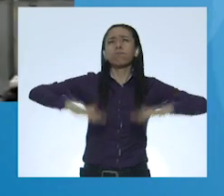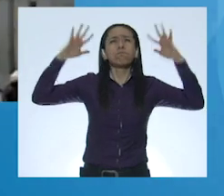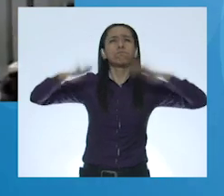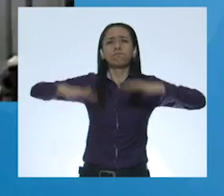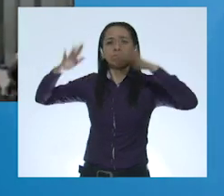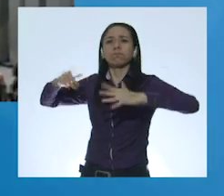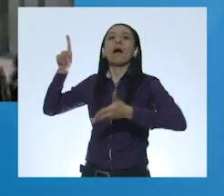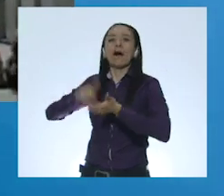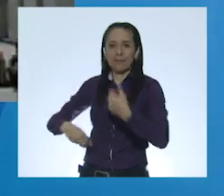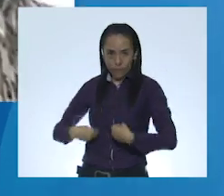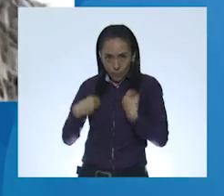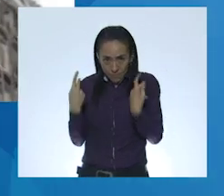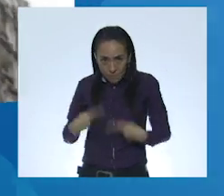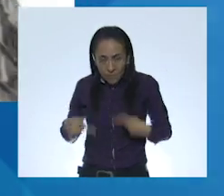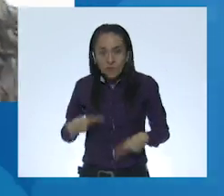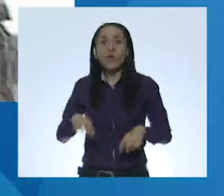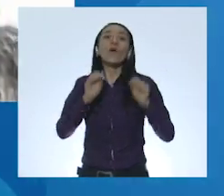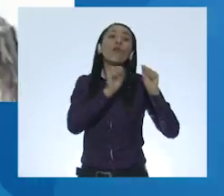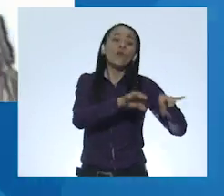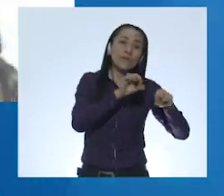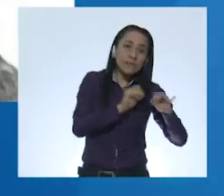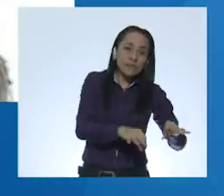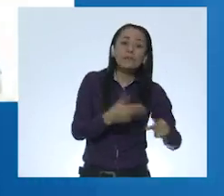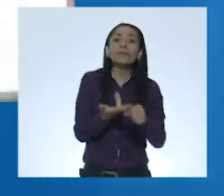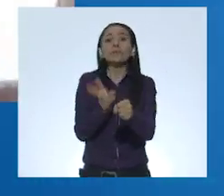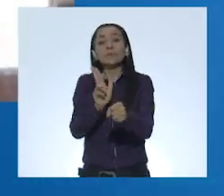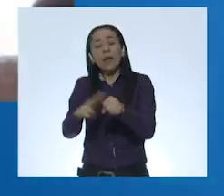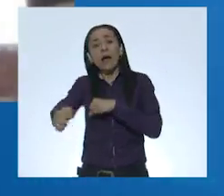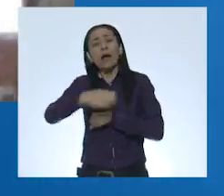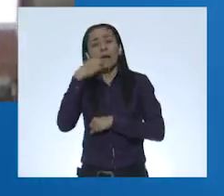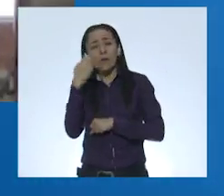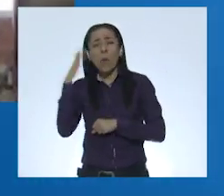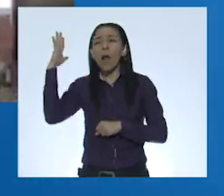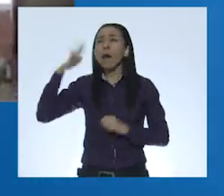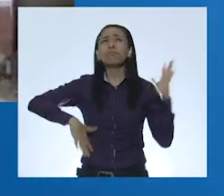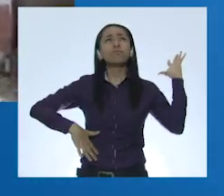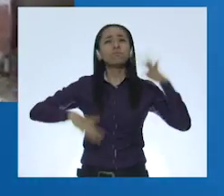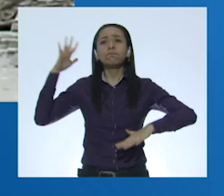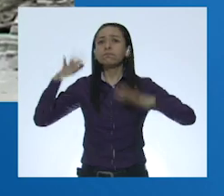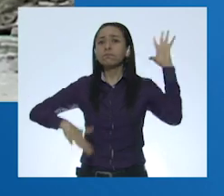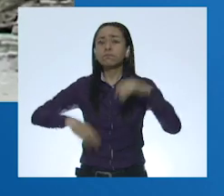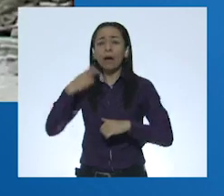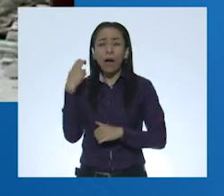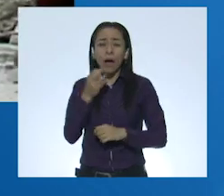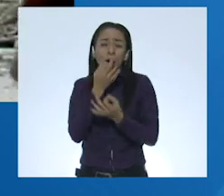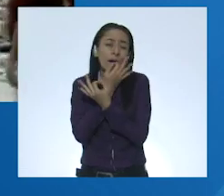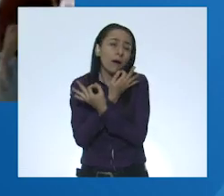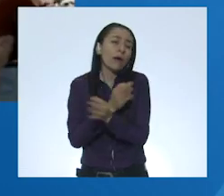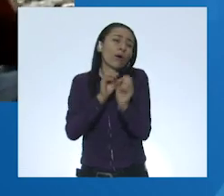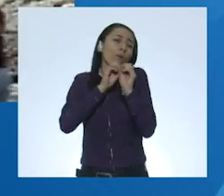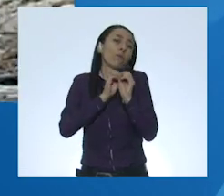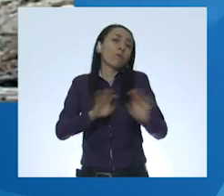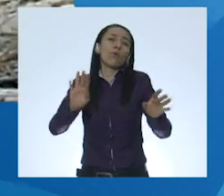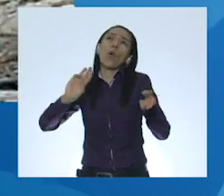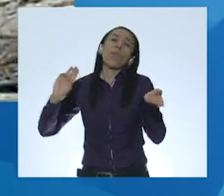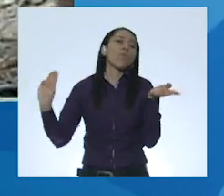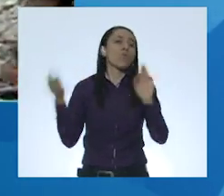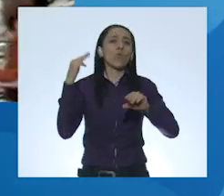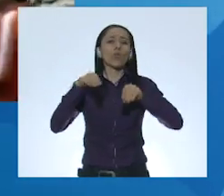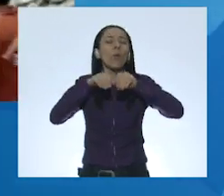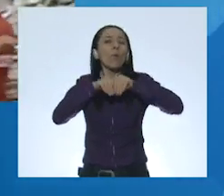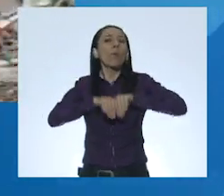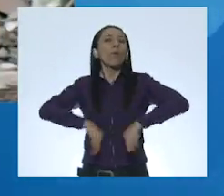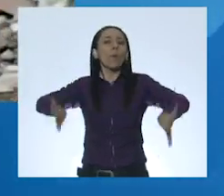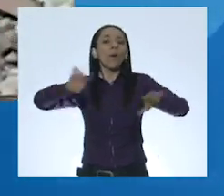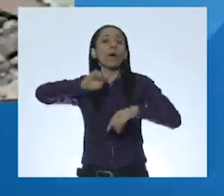habitacionales, oficinas, hospitales y escuelas. La noticia dio la vuelta al mundo y se llegó a decir que la ciudad